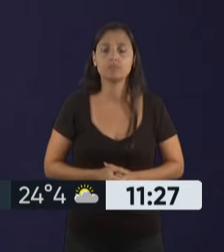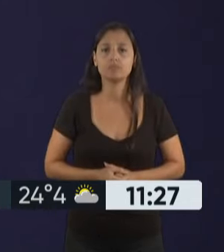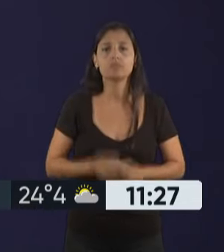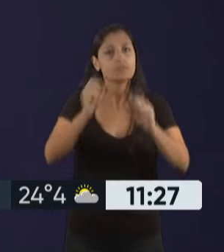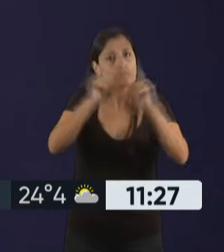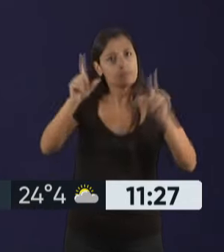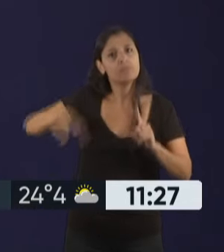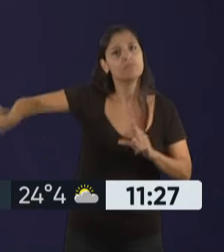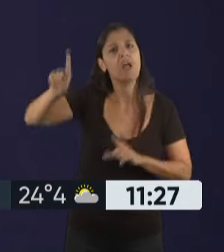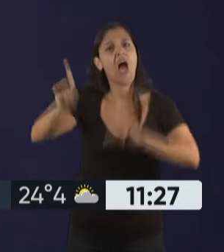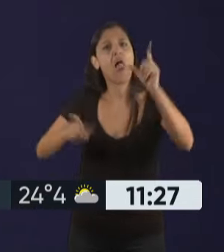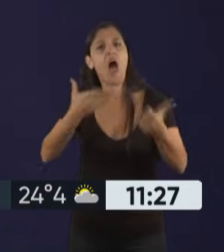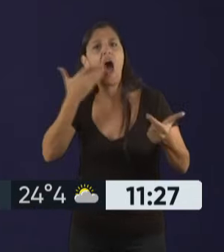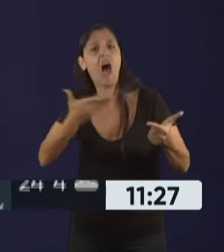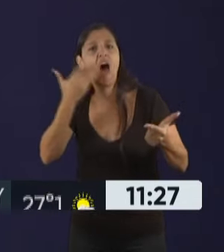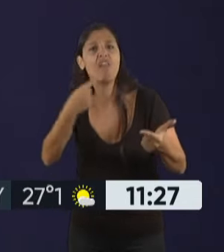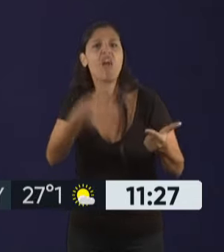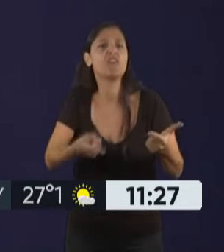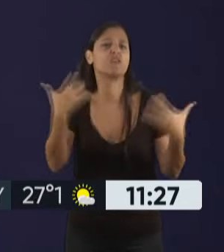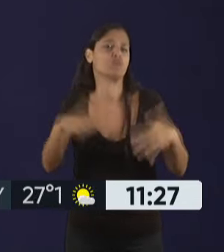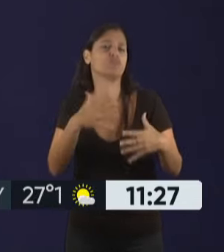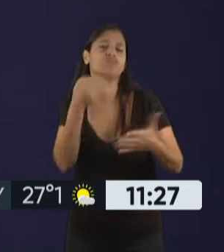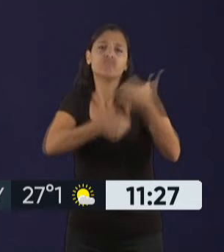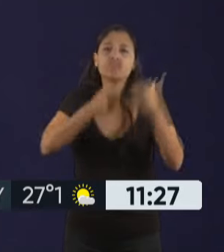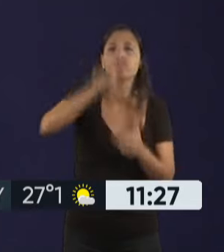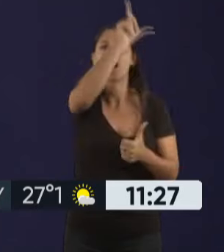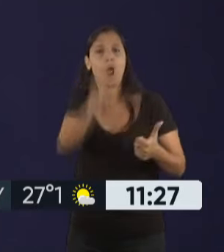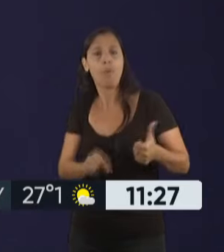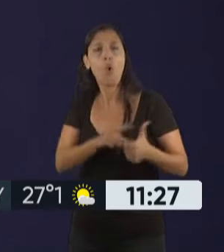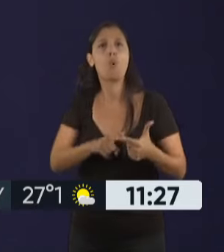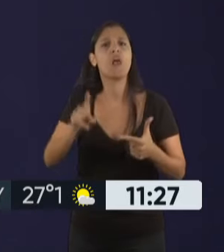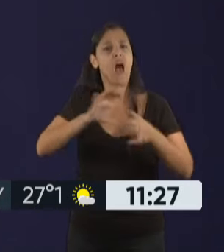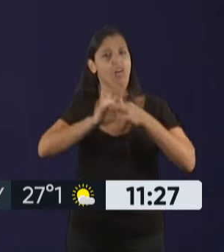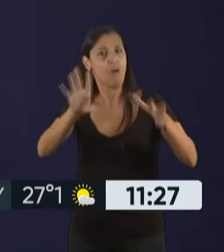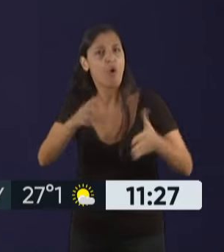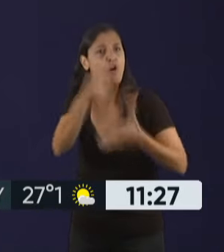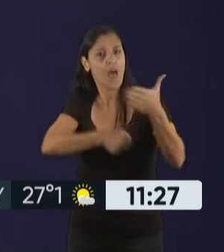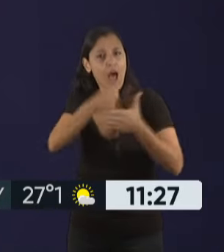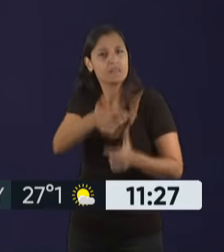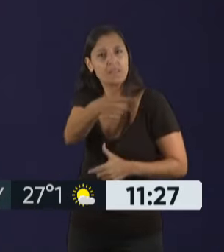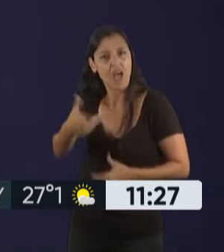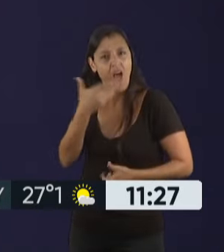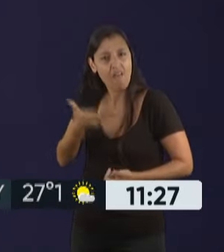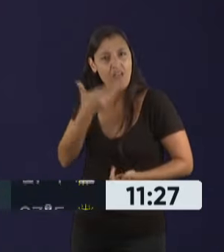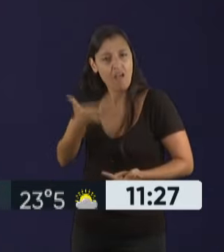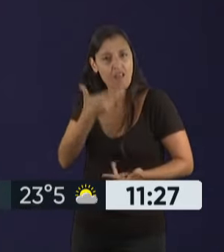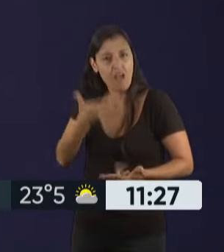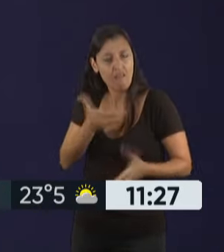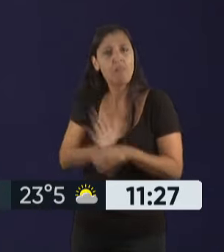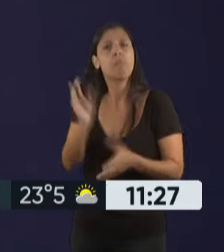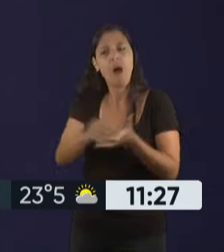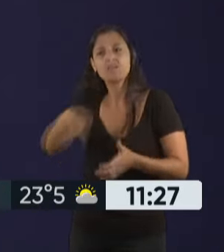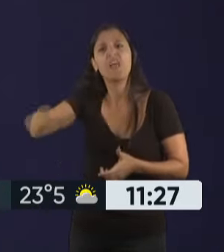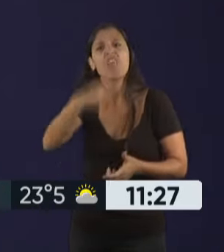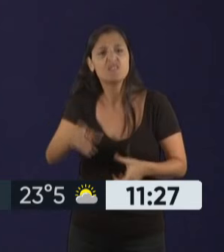algunos de ellos hablar de anismo y hablar de democracia y hablar de lo que necesita la